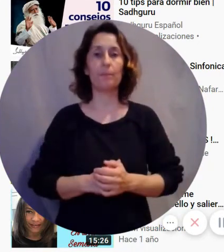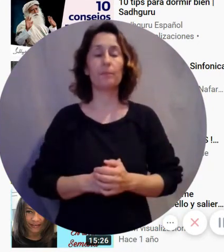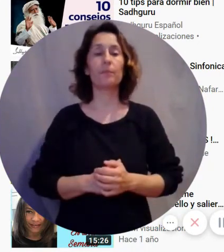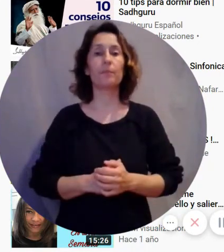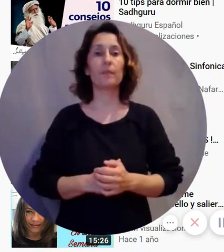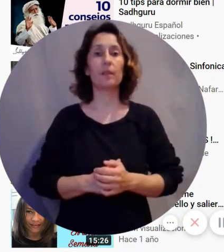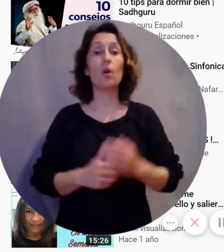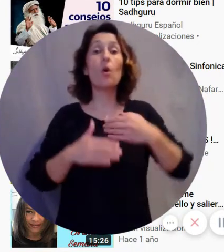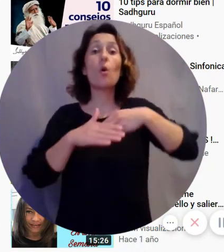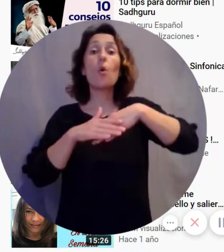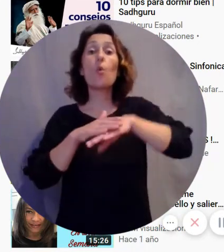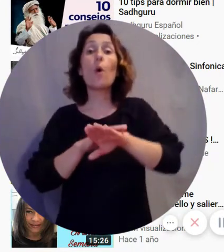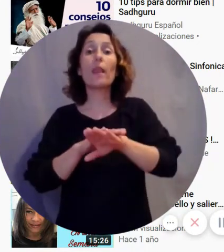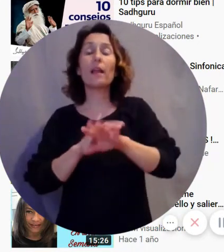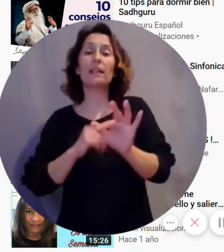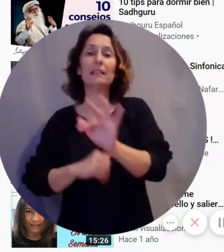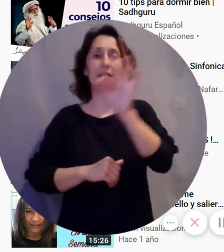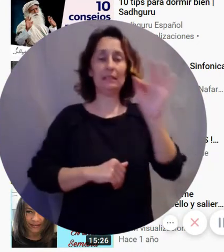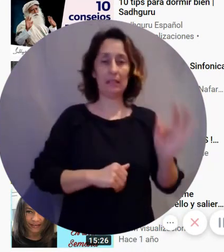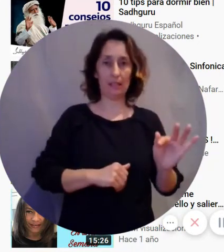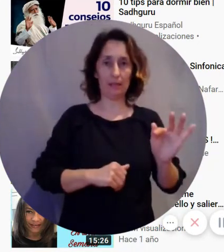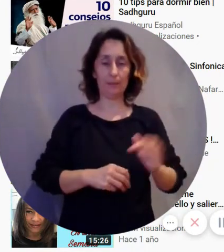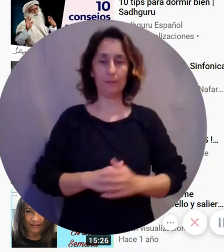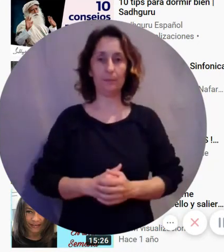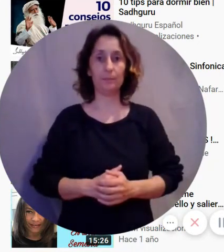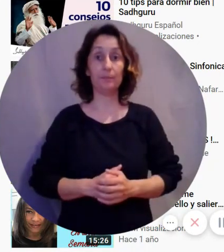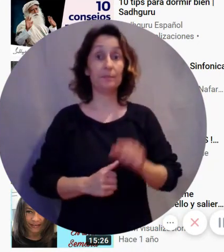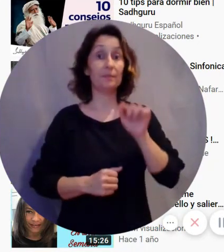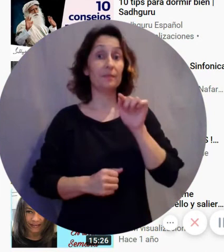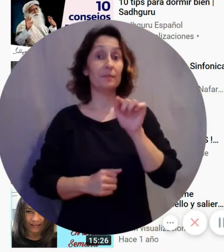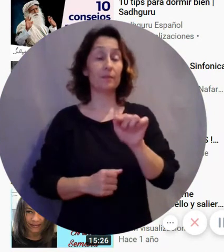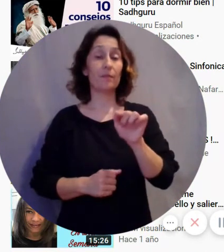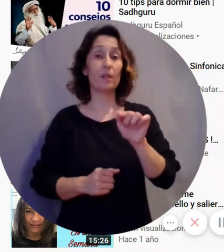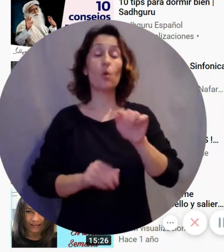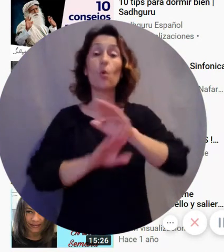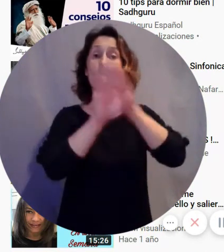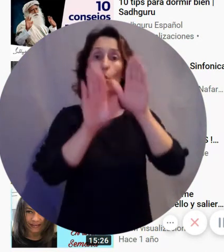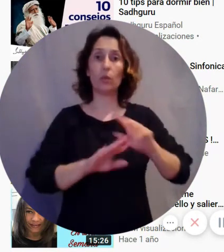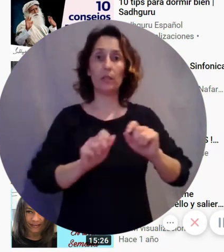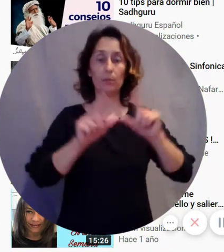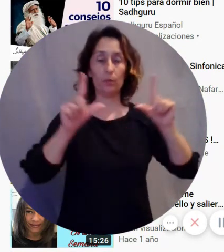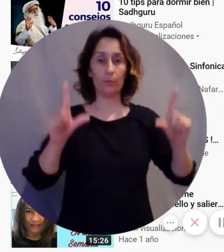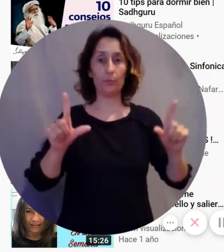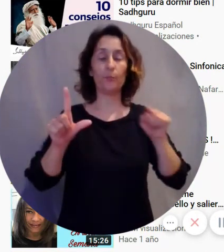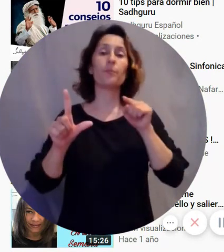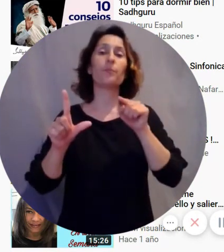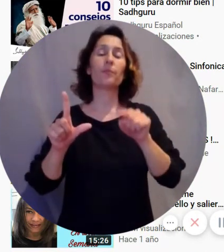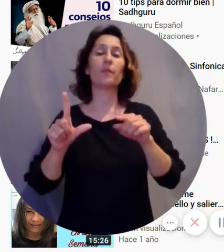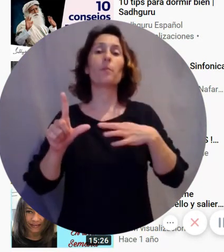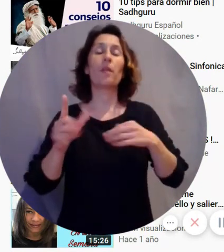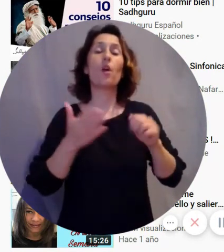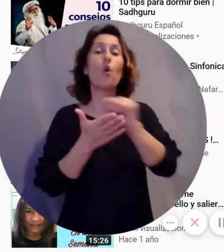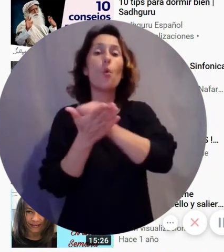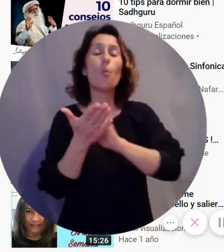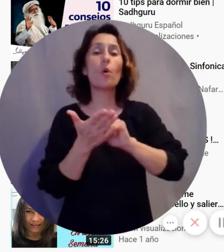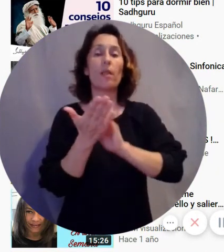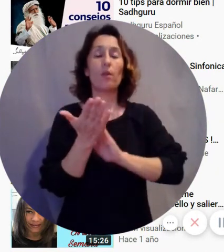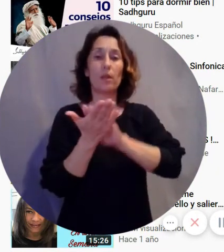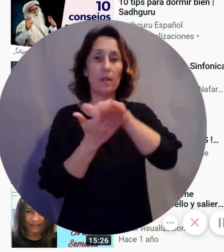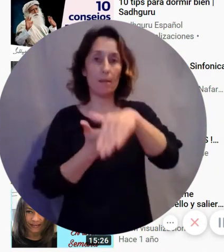y Siguiente. En este momento llegamos a la última pantalla. Aquí podemos imprimir un borrador de la declaración en